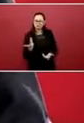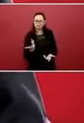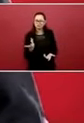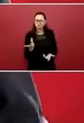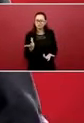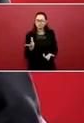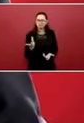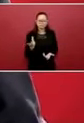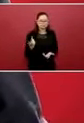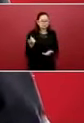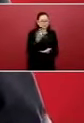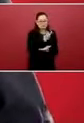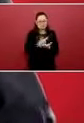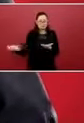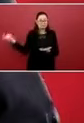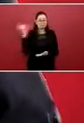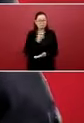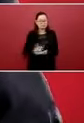se paga muchísimo dinero,